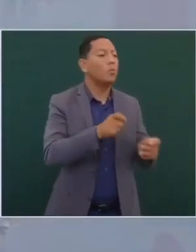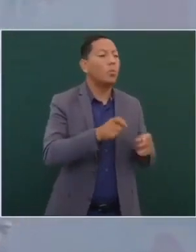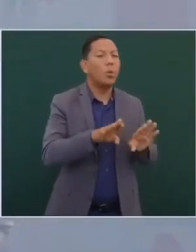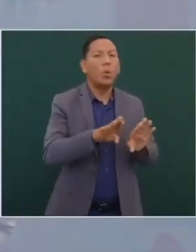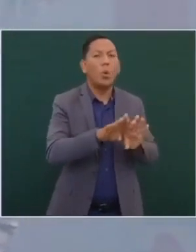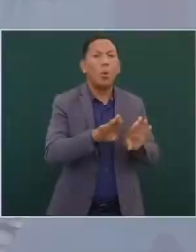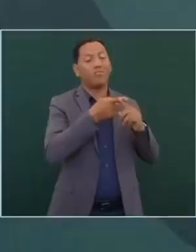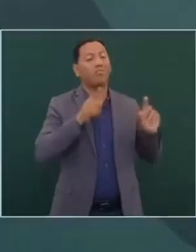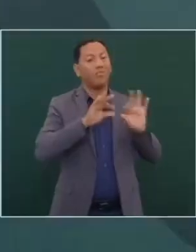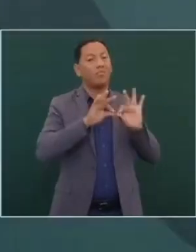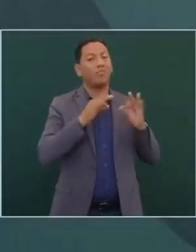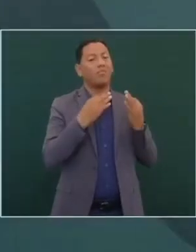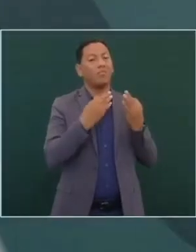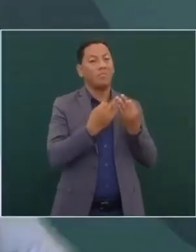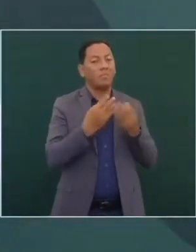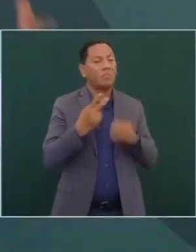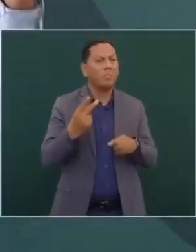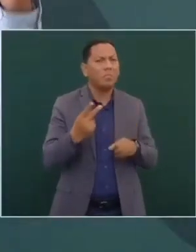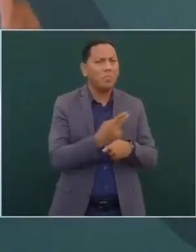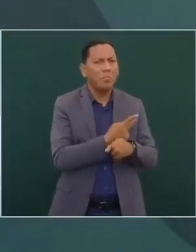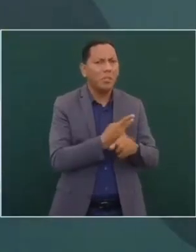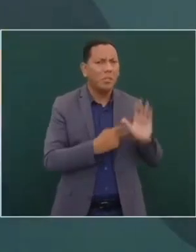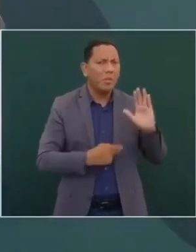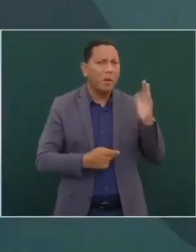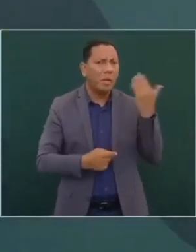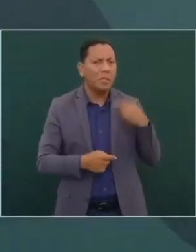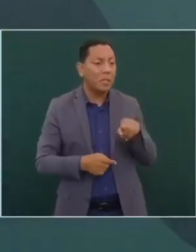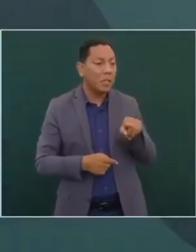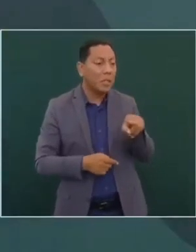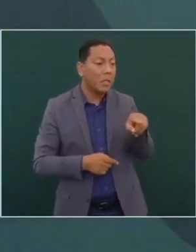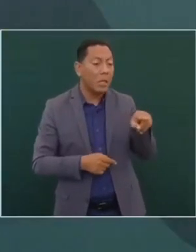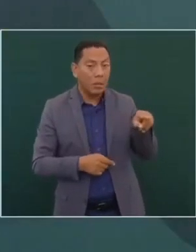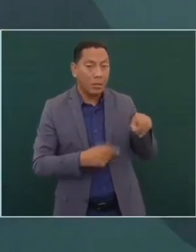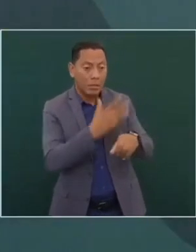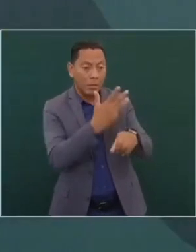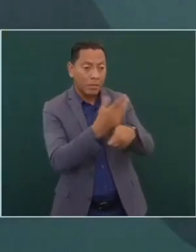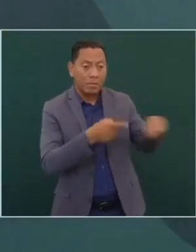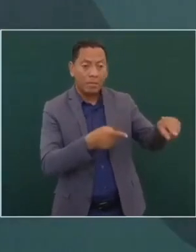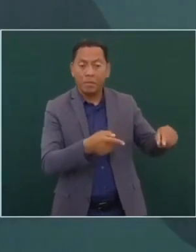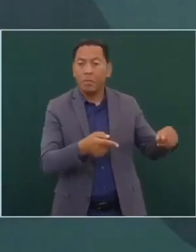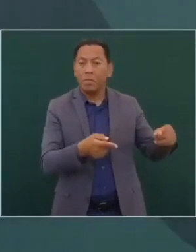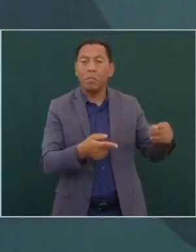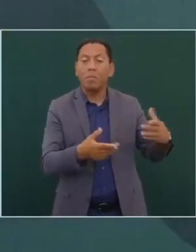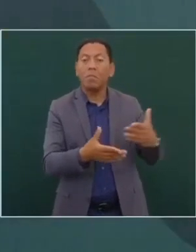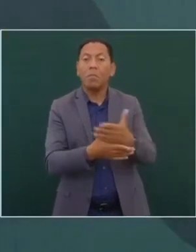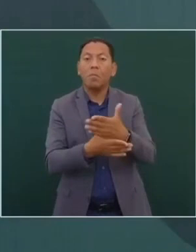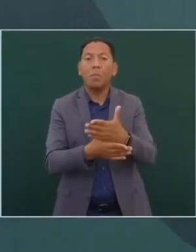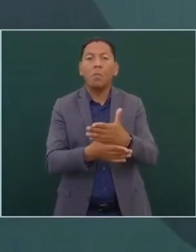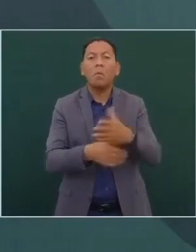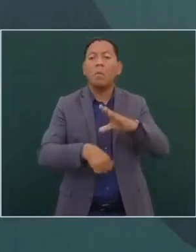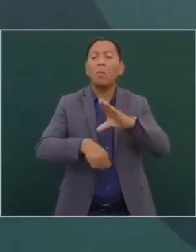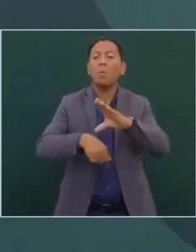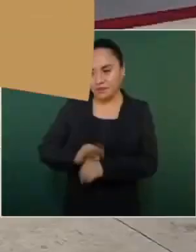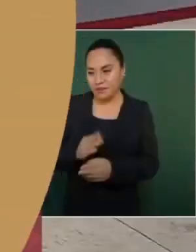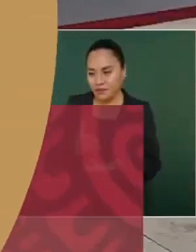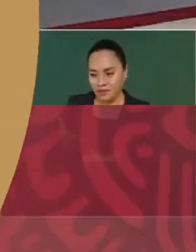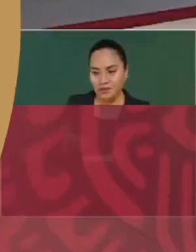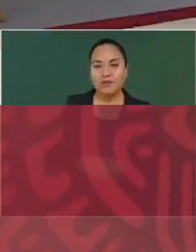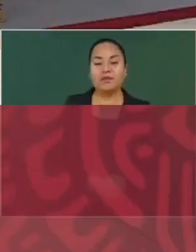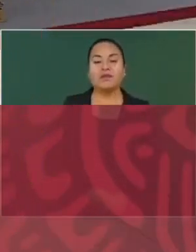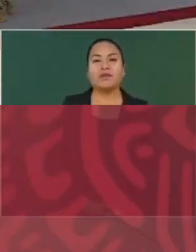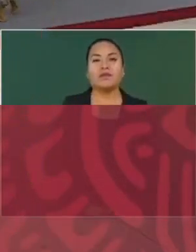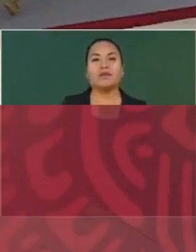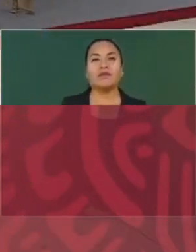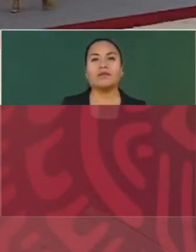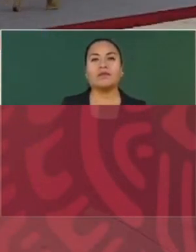pasaba anteriormente, de que ellos entraban sin pedir permiso. El